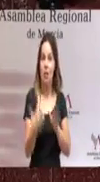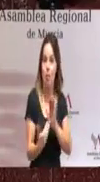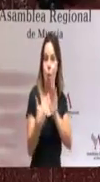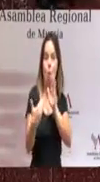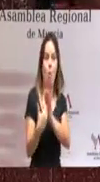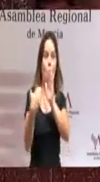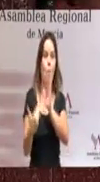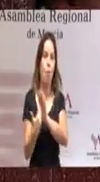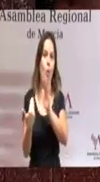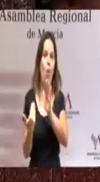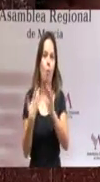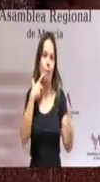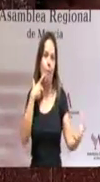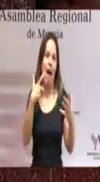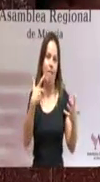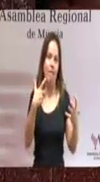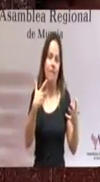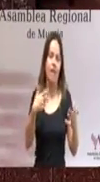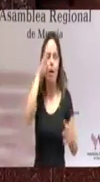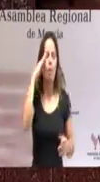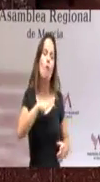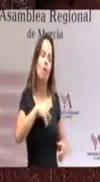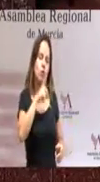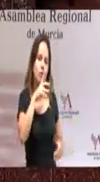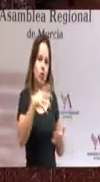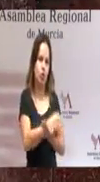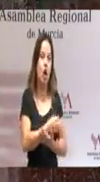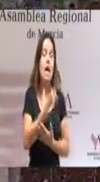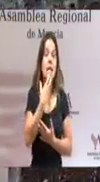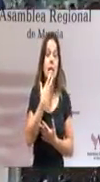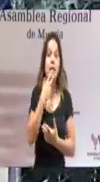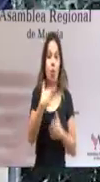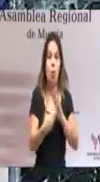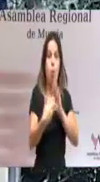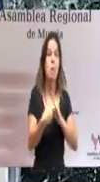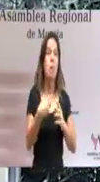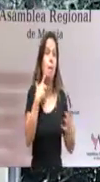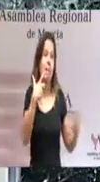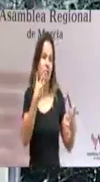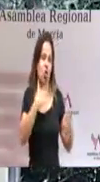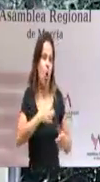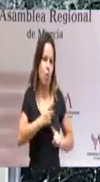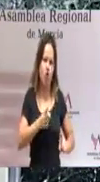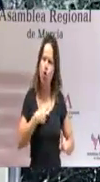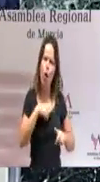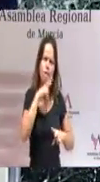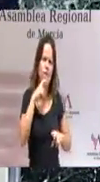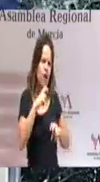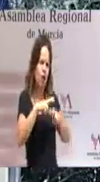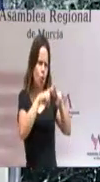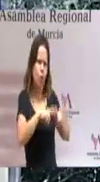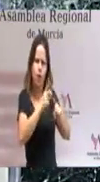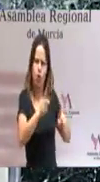Señor presidente, si usted me interrumpe, se nota. Por favor, guarden silencio. Se nota que no está usted cómodo. Yo no hago juicios de valor sobre cuando